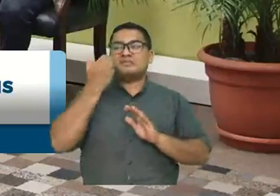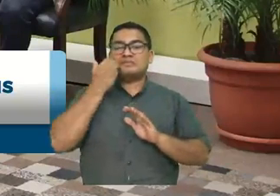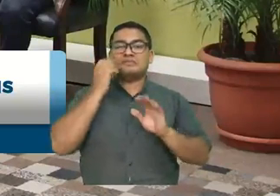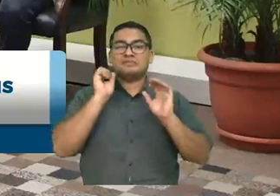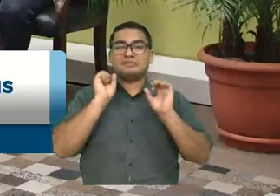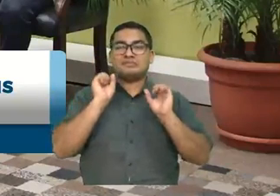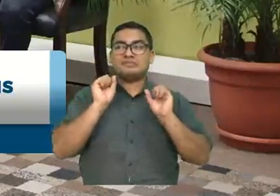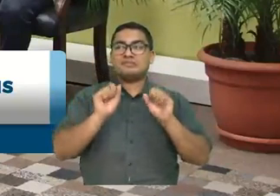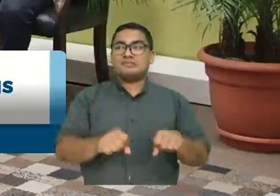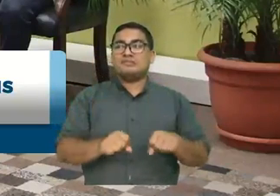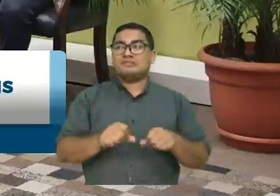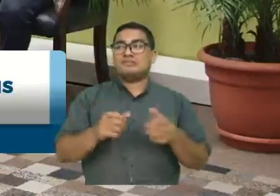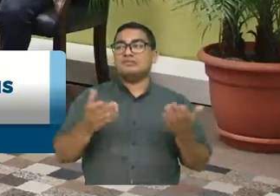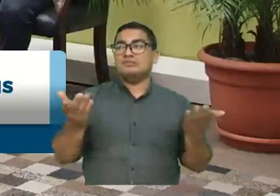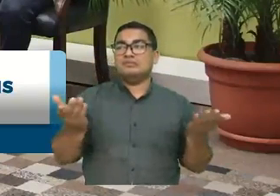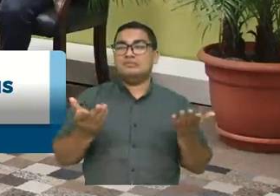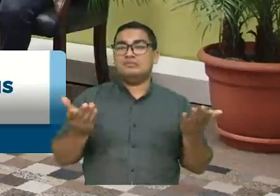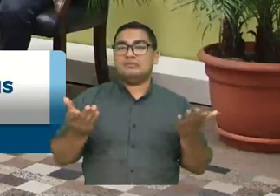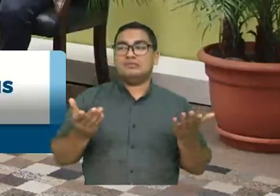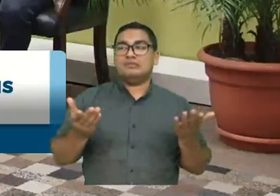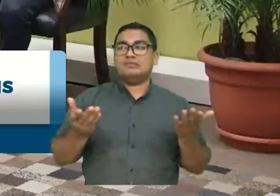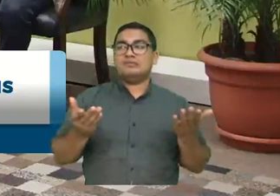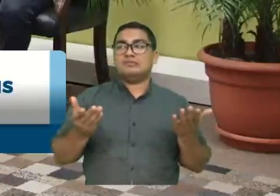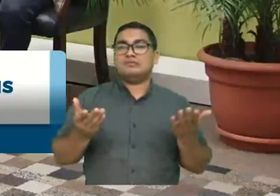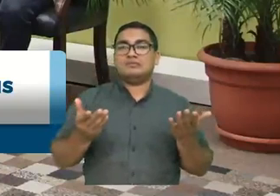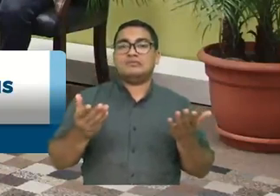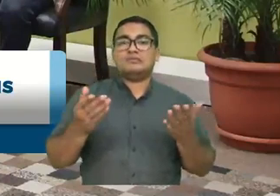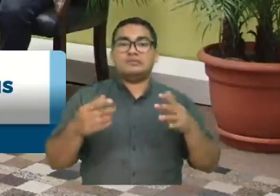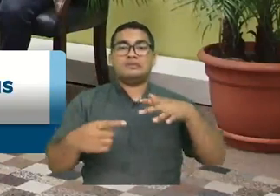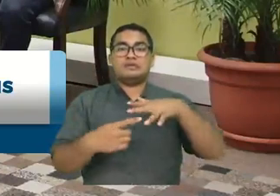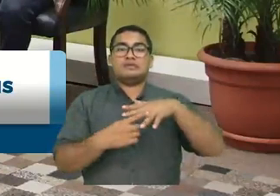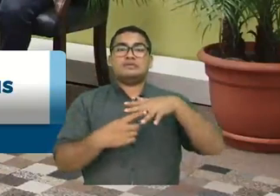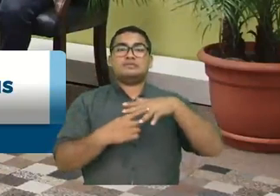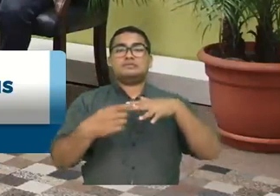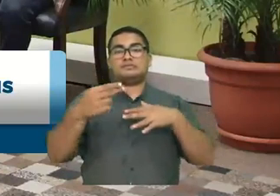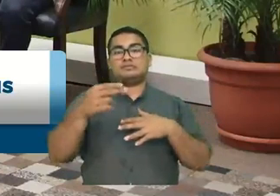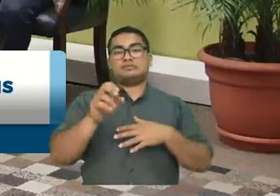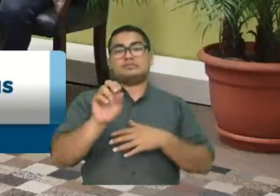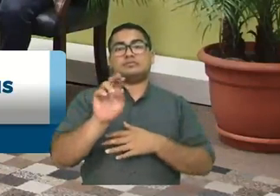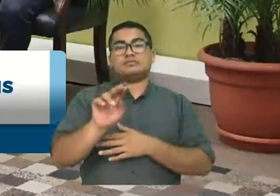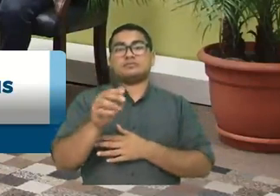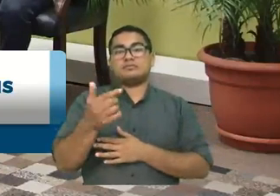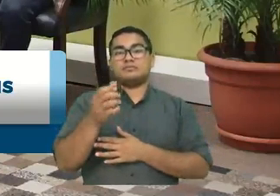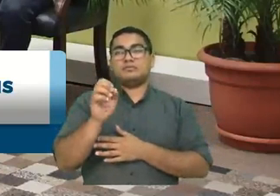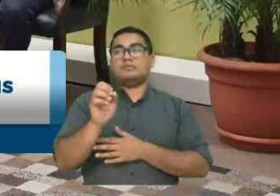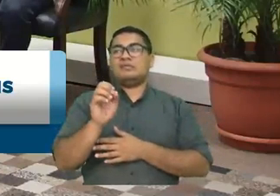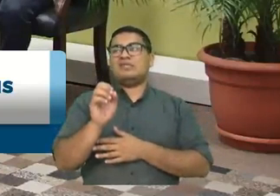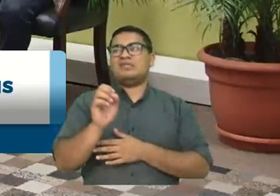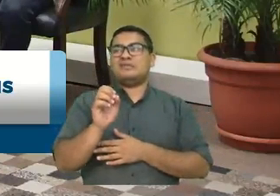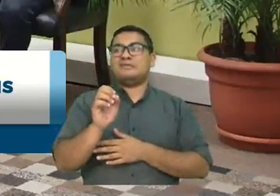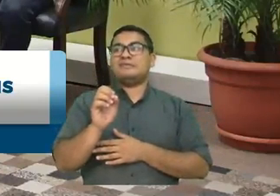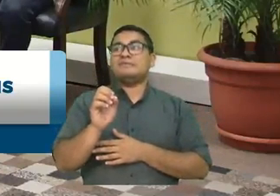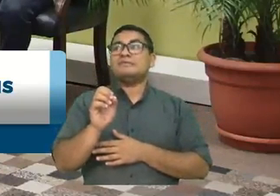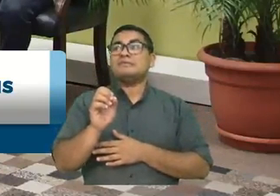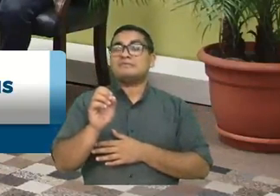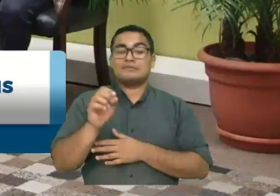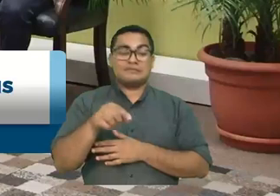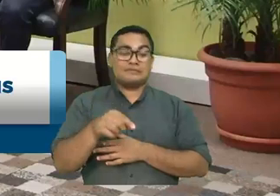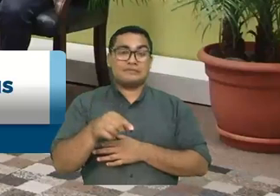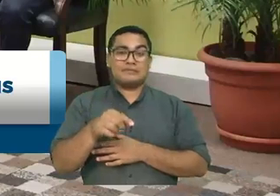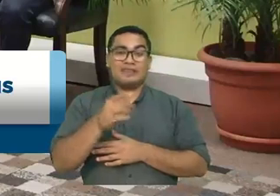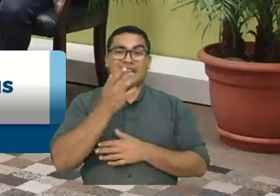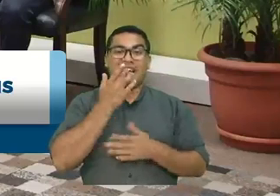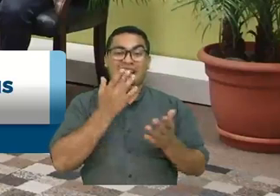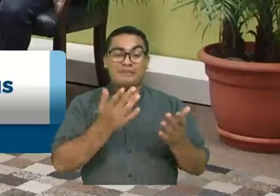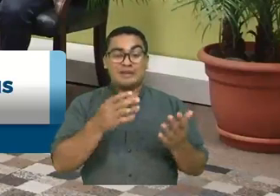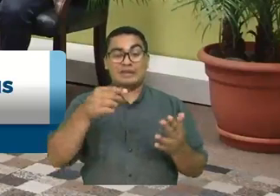incluso de lo más simple, un honguito en los pies, una lesión porque está un vidrio ahí en